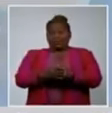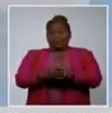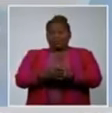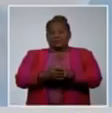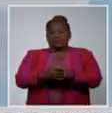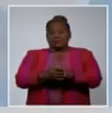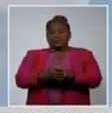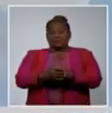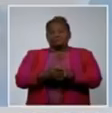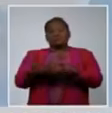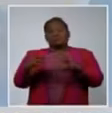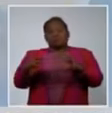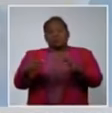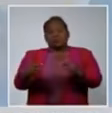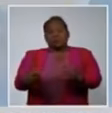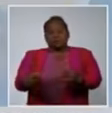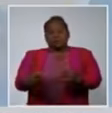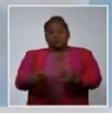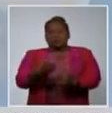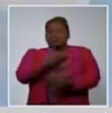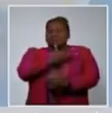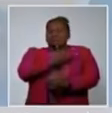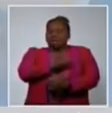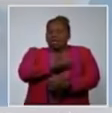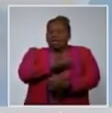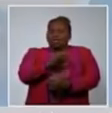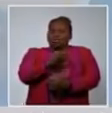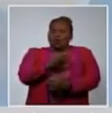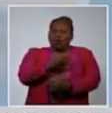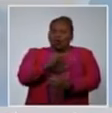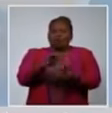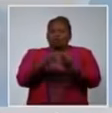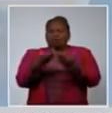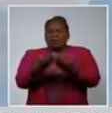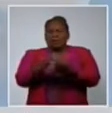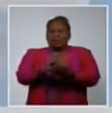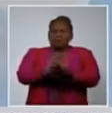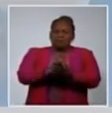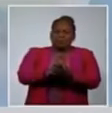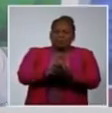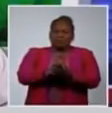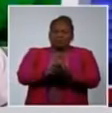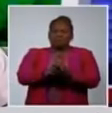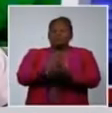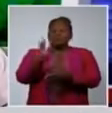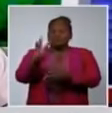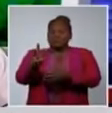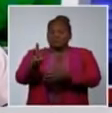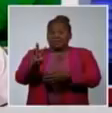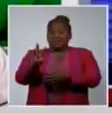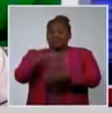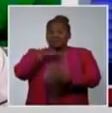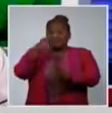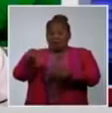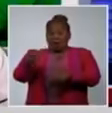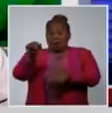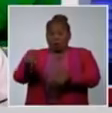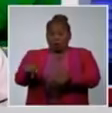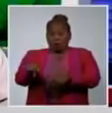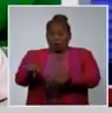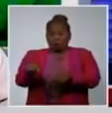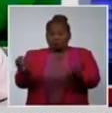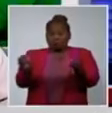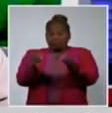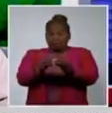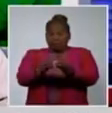reiteramos nuestras condolencias a familiares y amistades con esto estará establecido el juego de la suma del acumulado